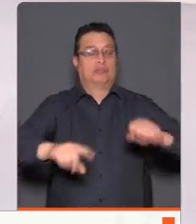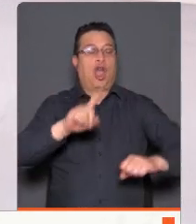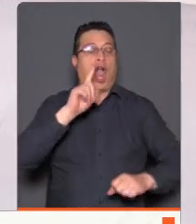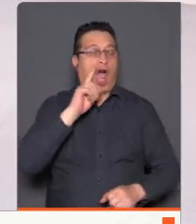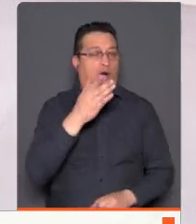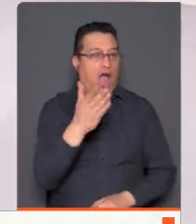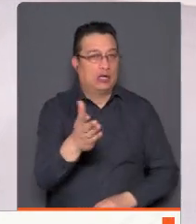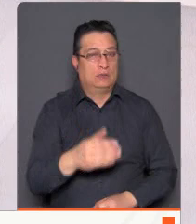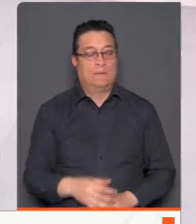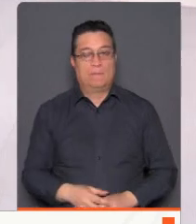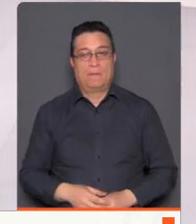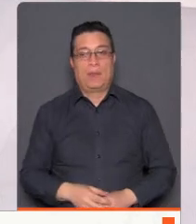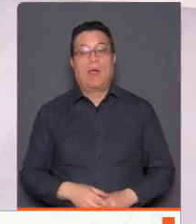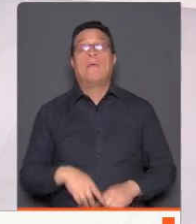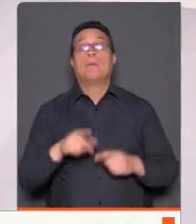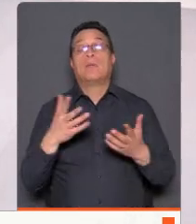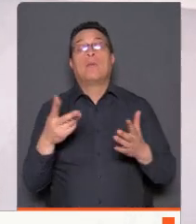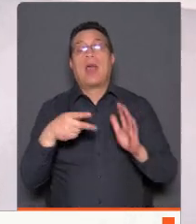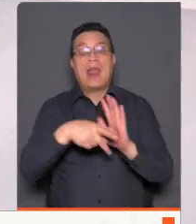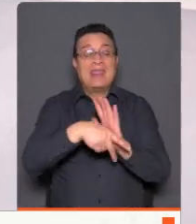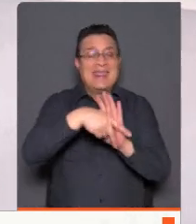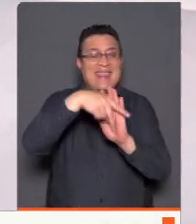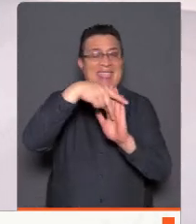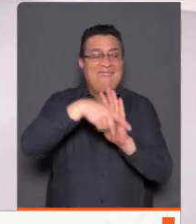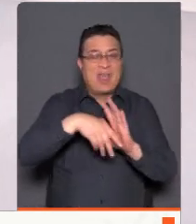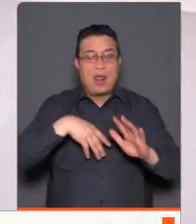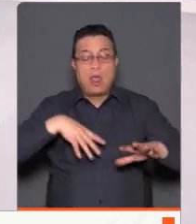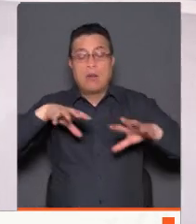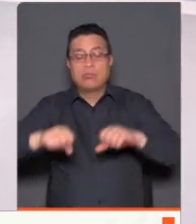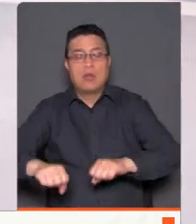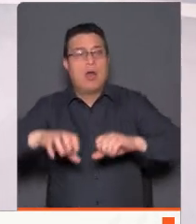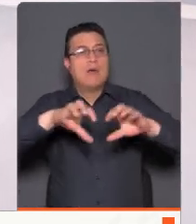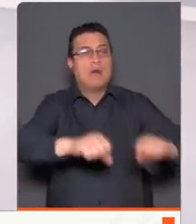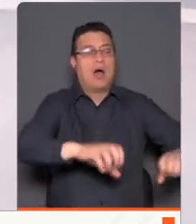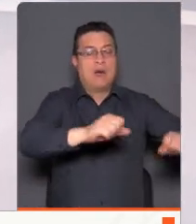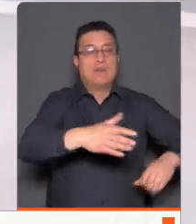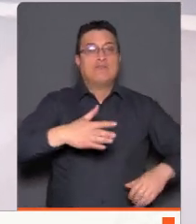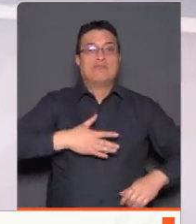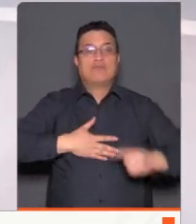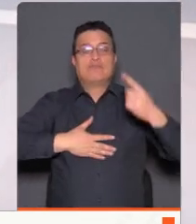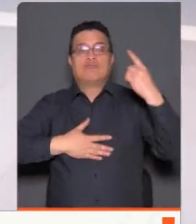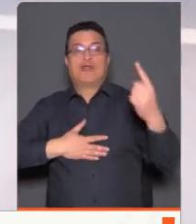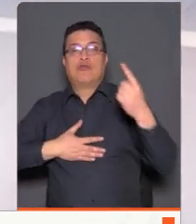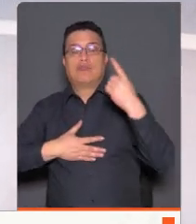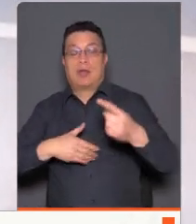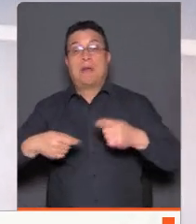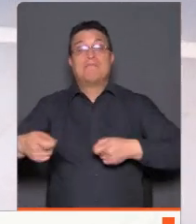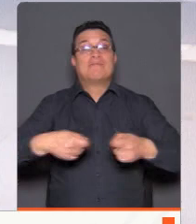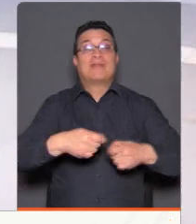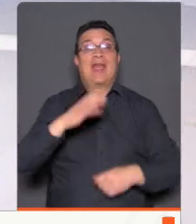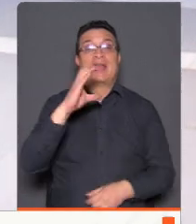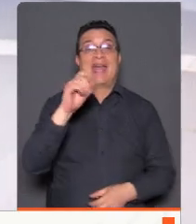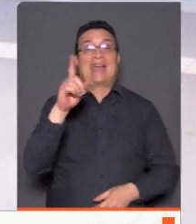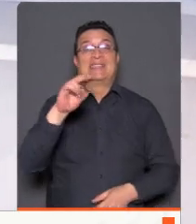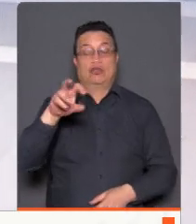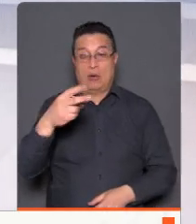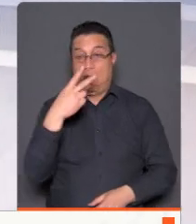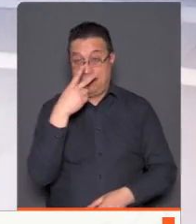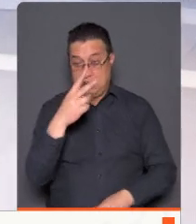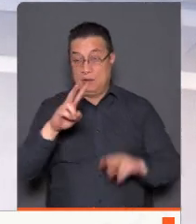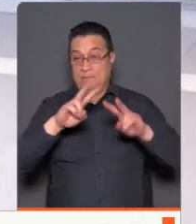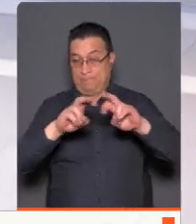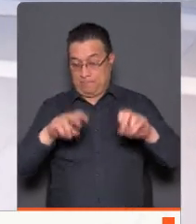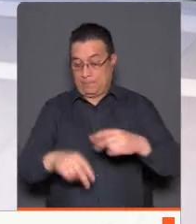Interesante. Pero, a ver, ¿qué nivel de concentración hay aquí en este, si lo llamamos, mercado de los casinos? ¿Cómo está distribuido? Revisemos. Bueno, primero